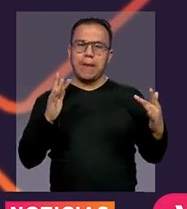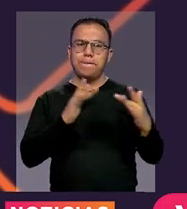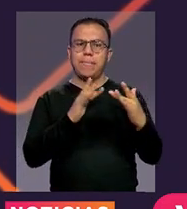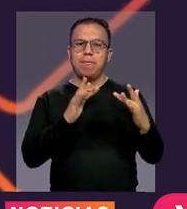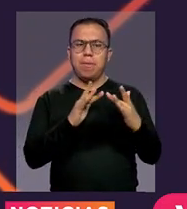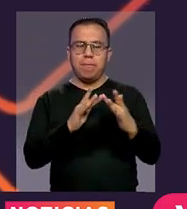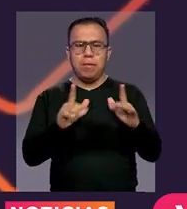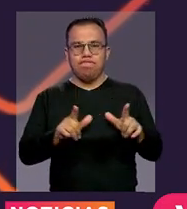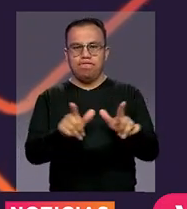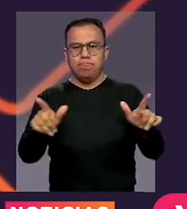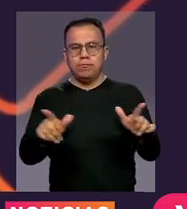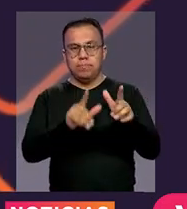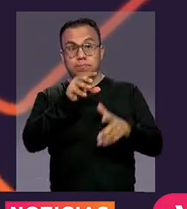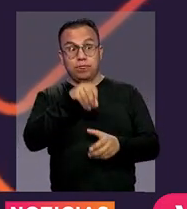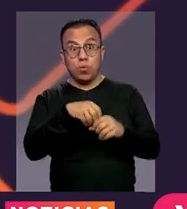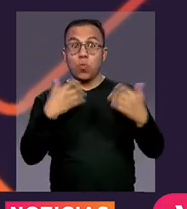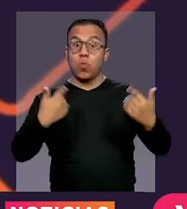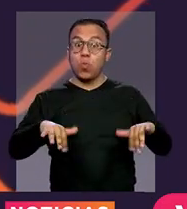en el campo.